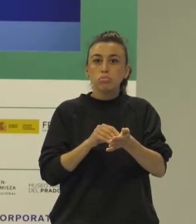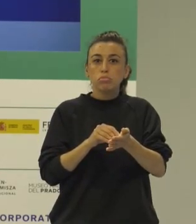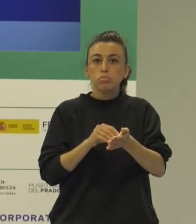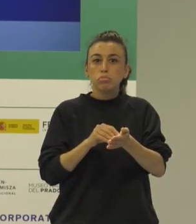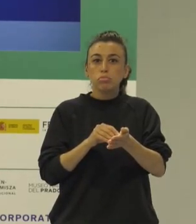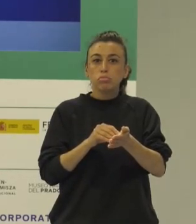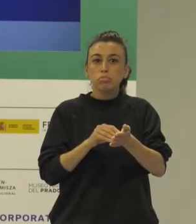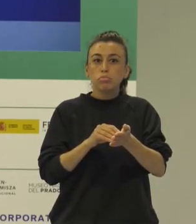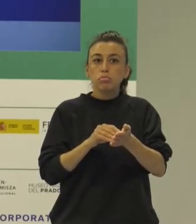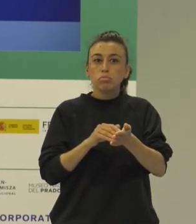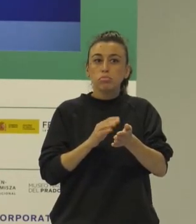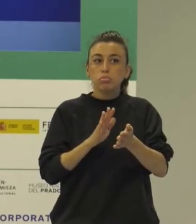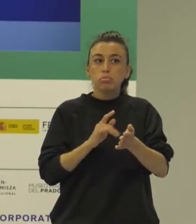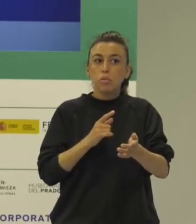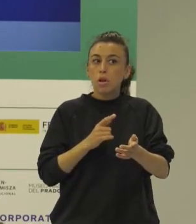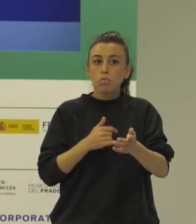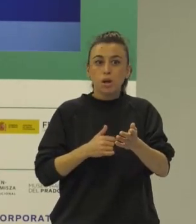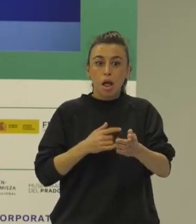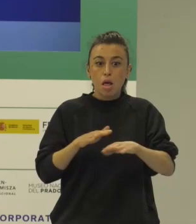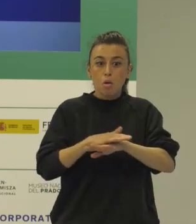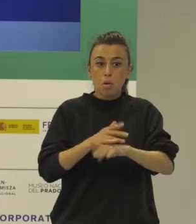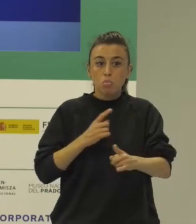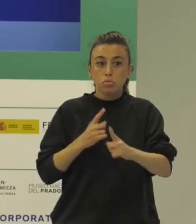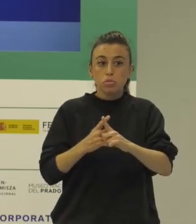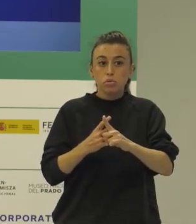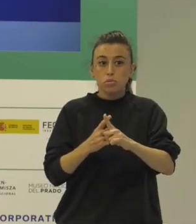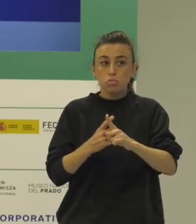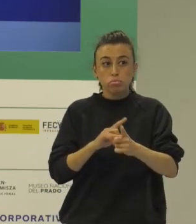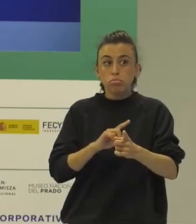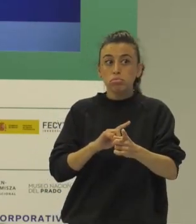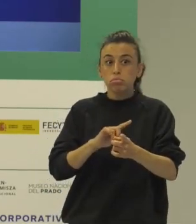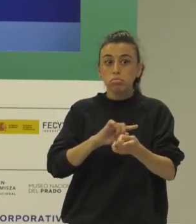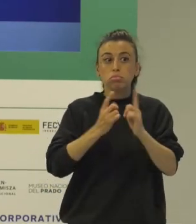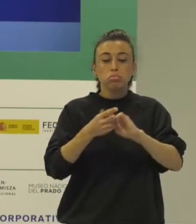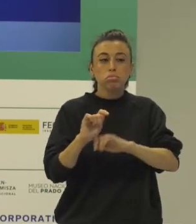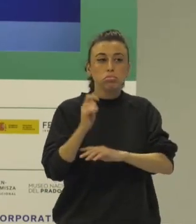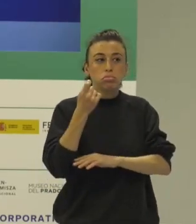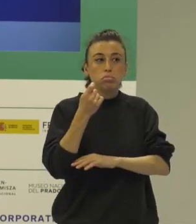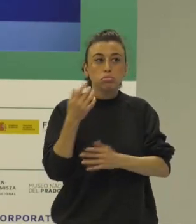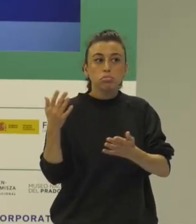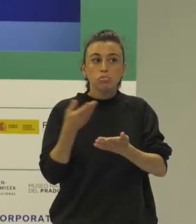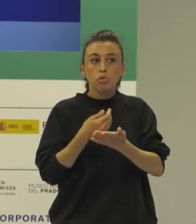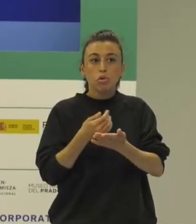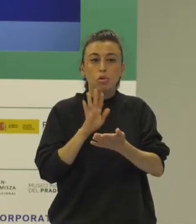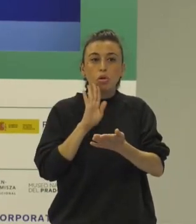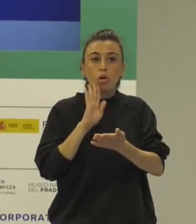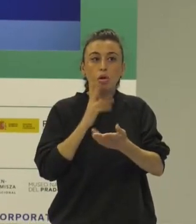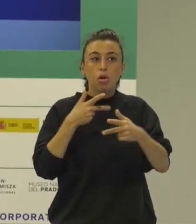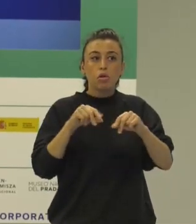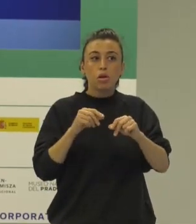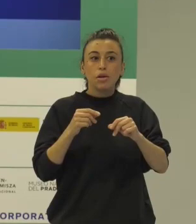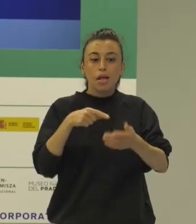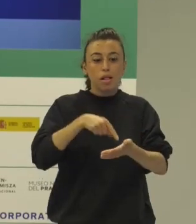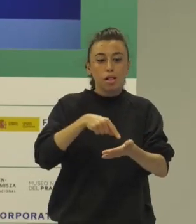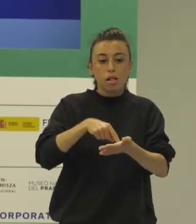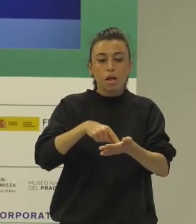a los gobiernos de oposición. Hasta que él llegó, todo eso se terminó y nadie tenía la posibilidad de reclamar, de preguntar,